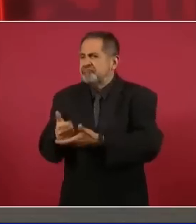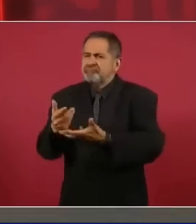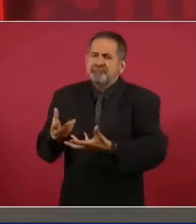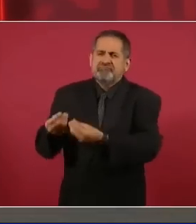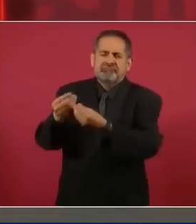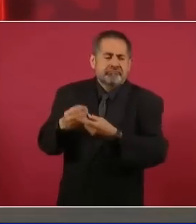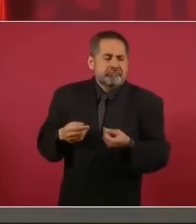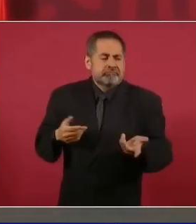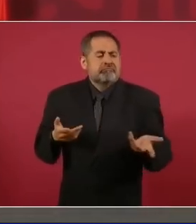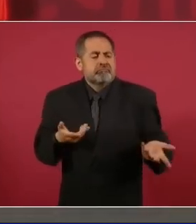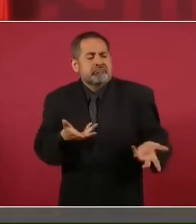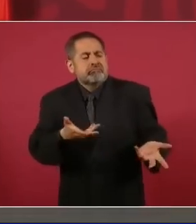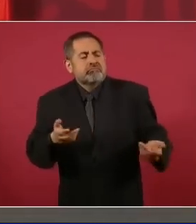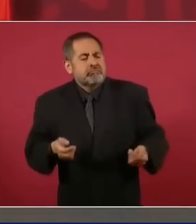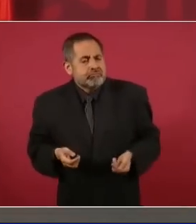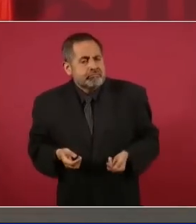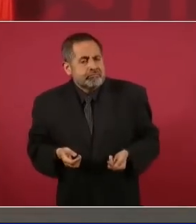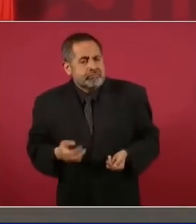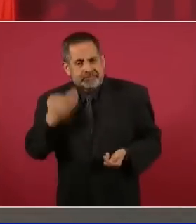en el periodo neoliberal